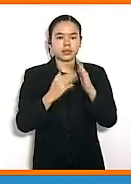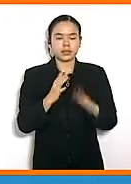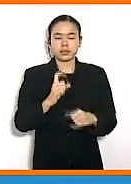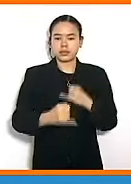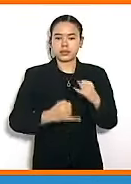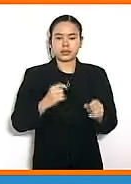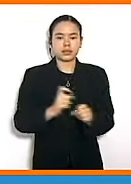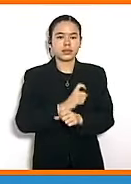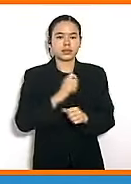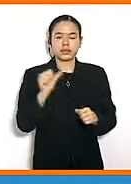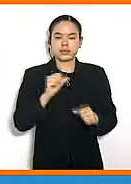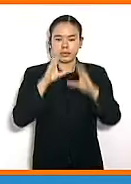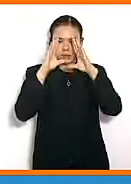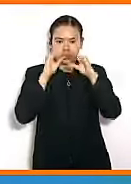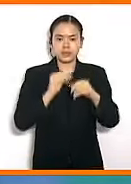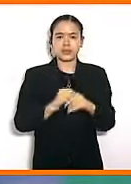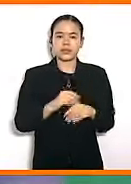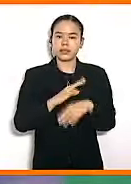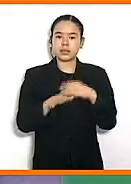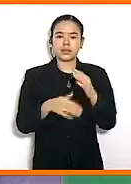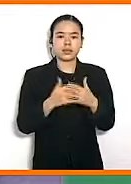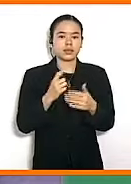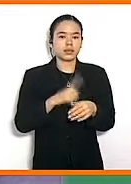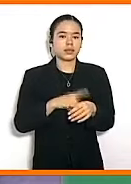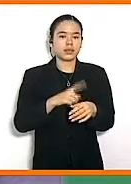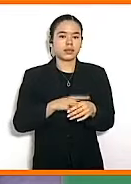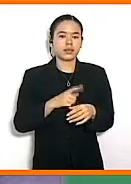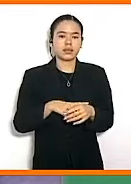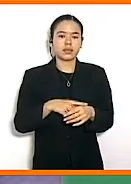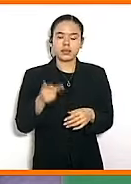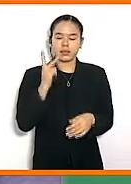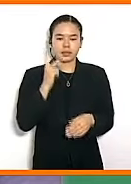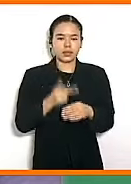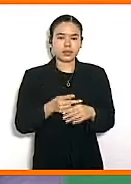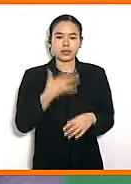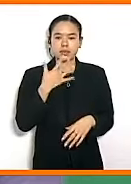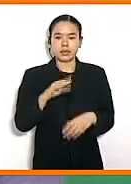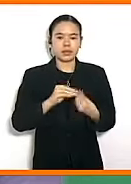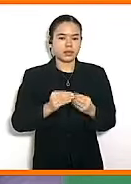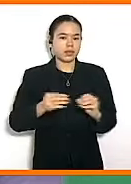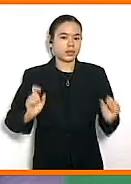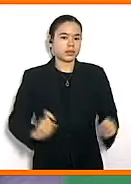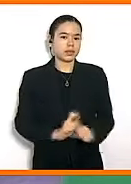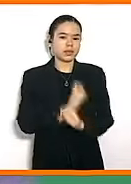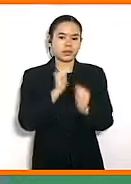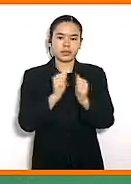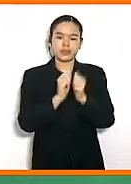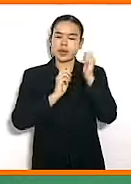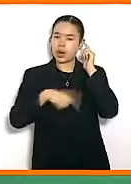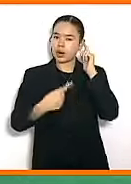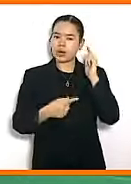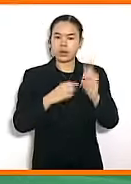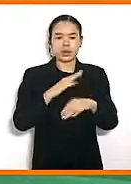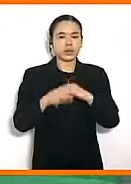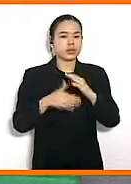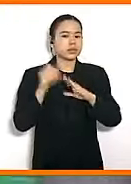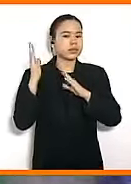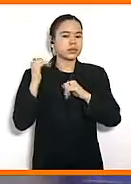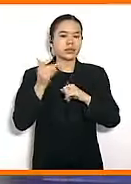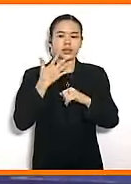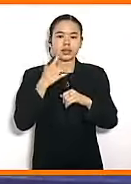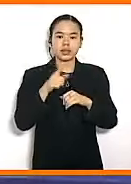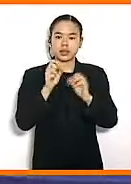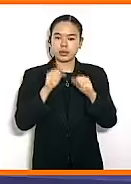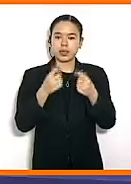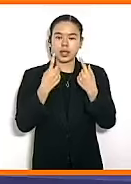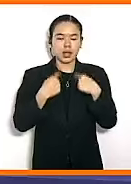y ganaron en esta noche. Y es así como vamos a conocer el afortunado número ganador en diaria, deseándoles suerte para que sean uno